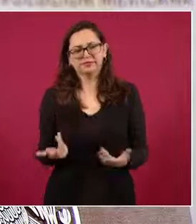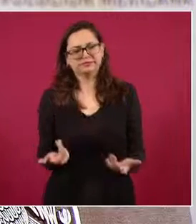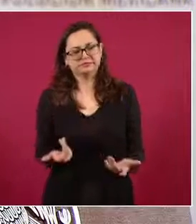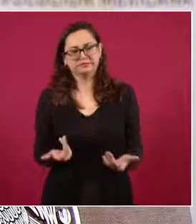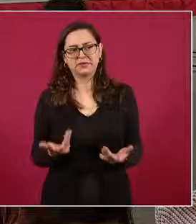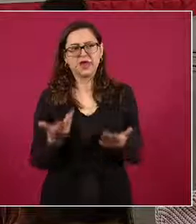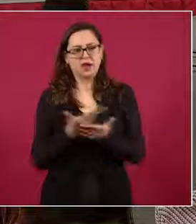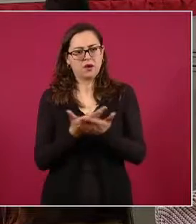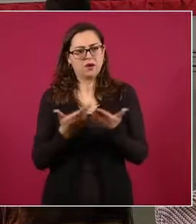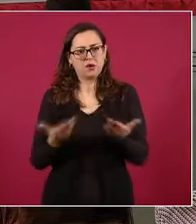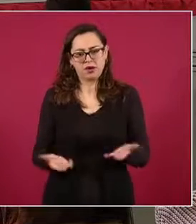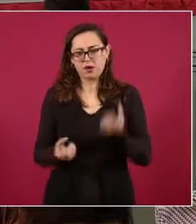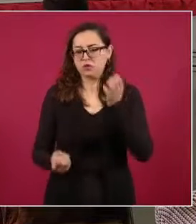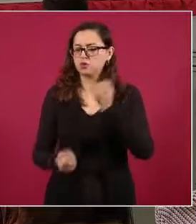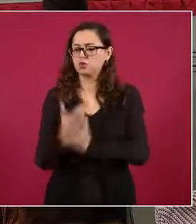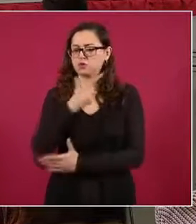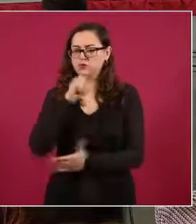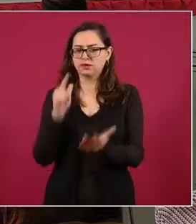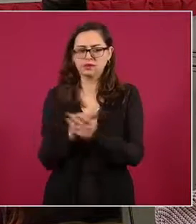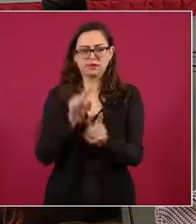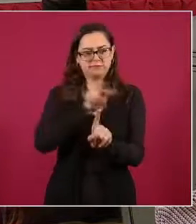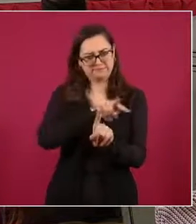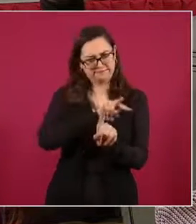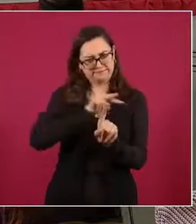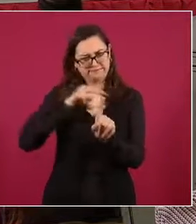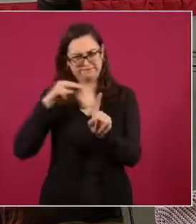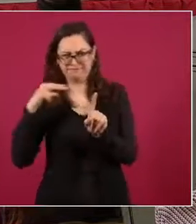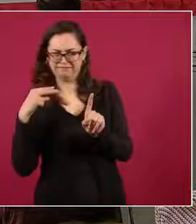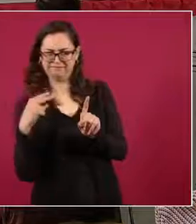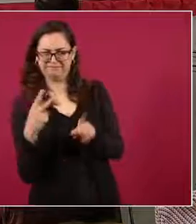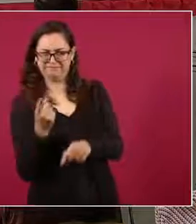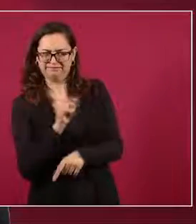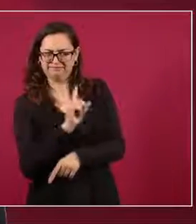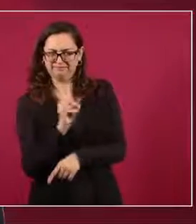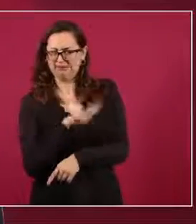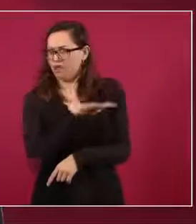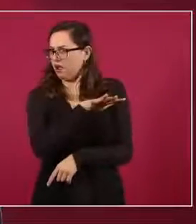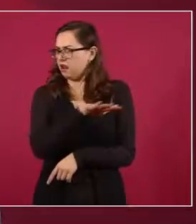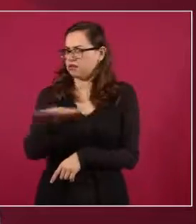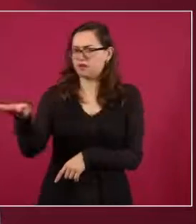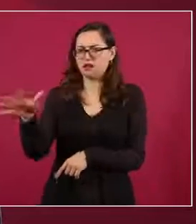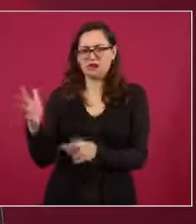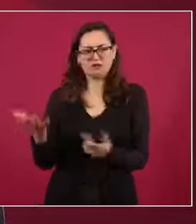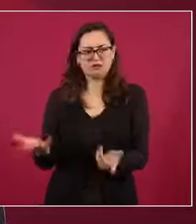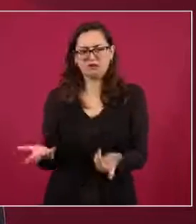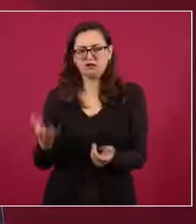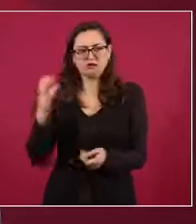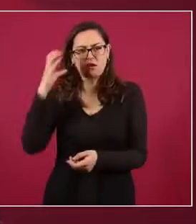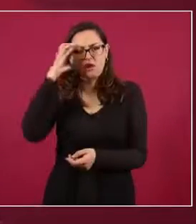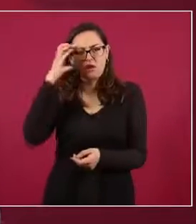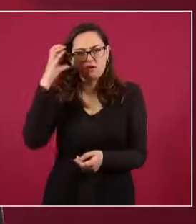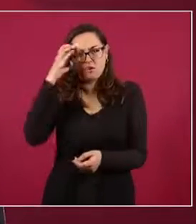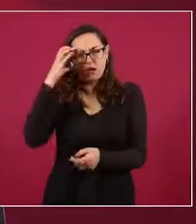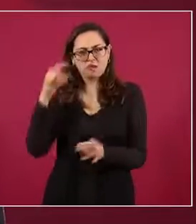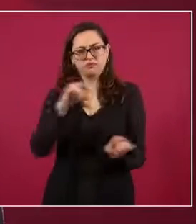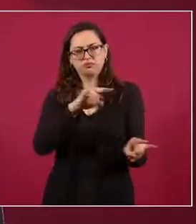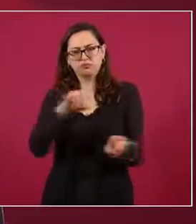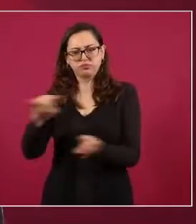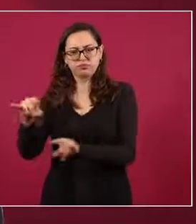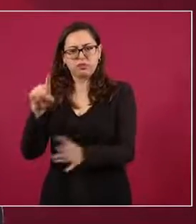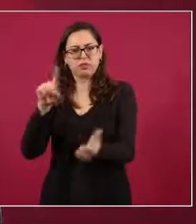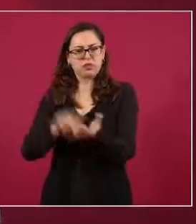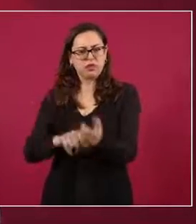temporal de personas con afecciones de salud mental relativamente graves que ameriten este